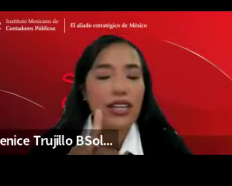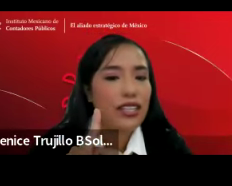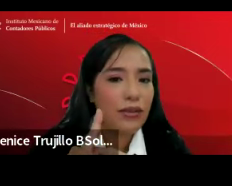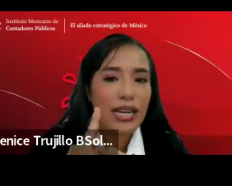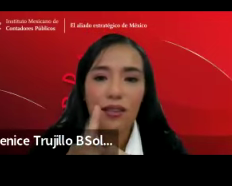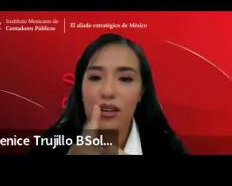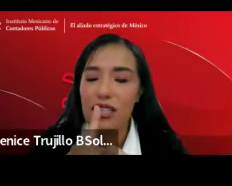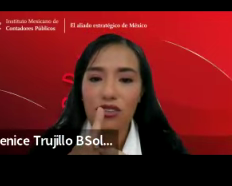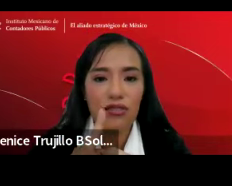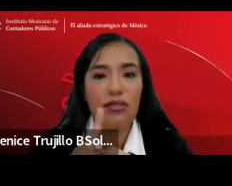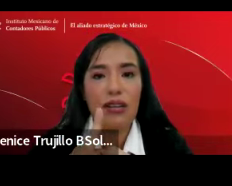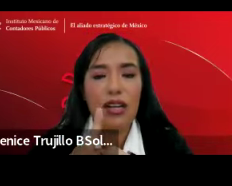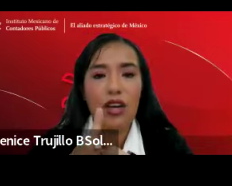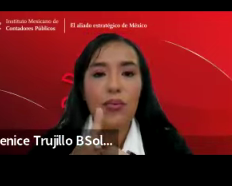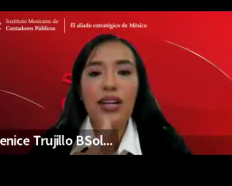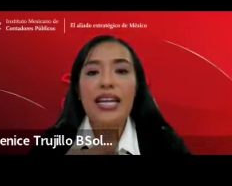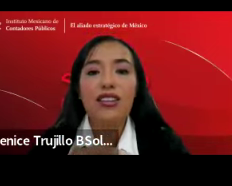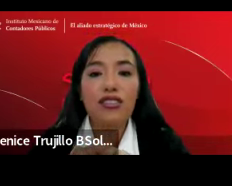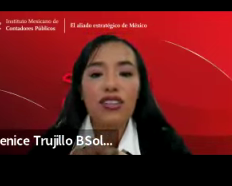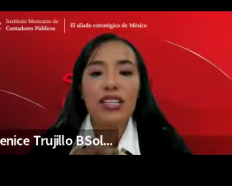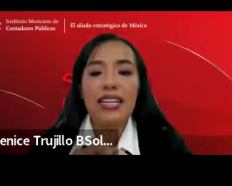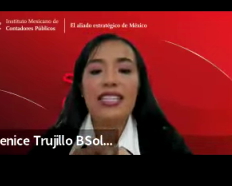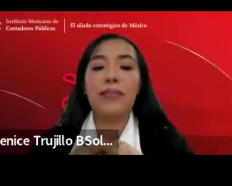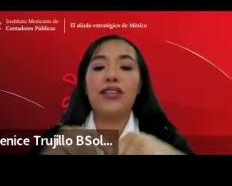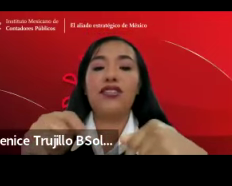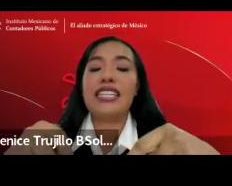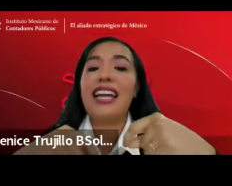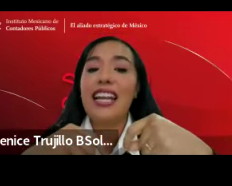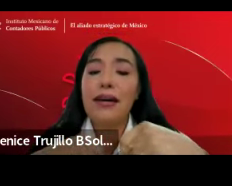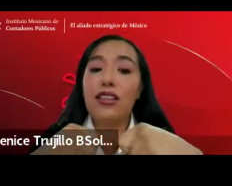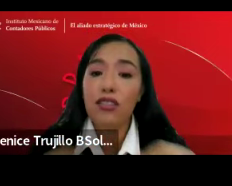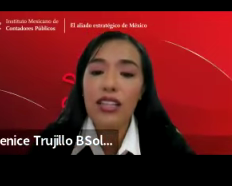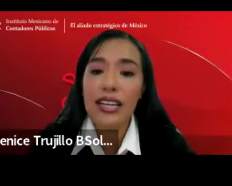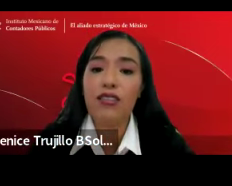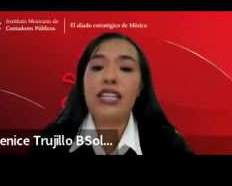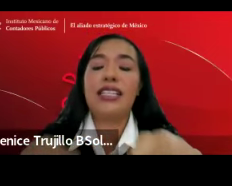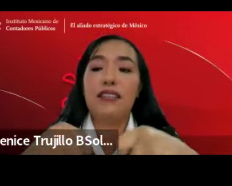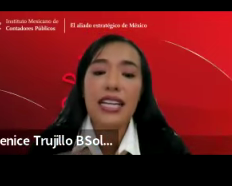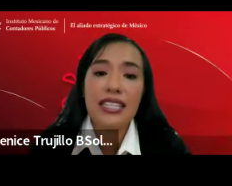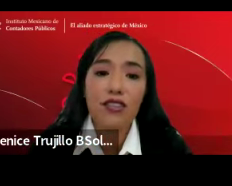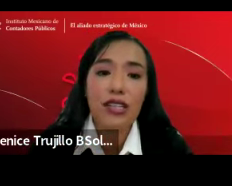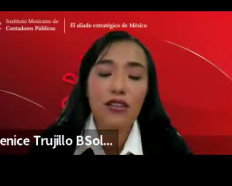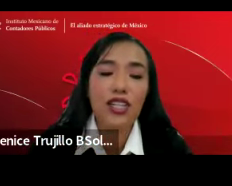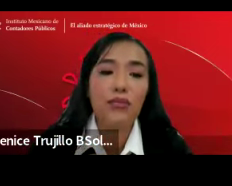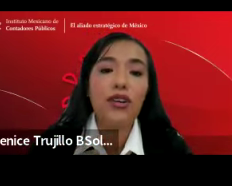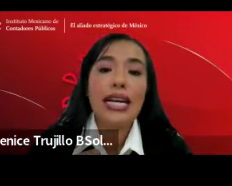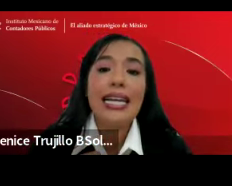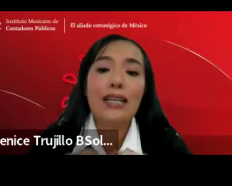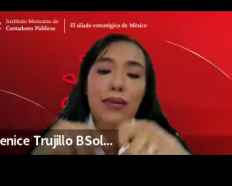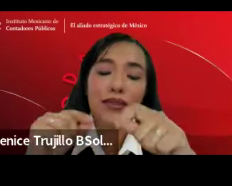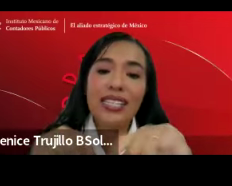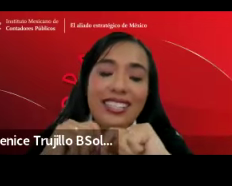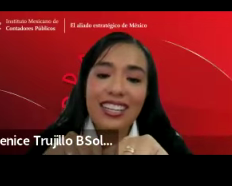no puedo recibir la donación, porque entonces esa persona está lavando dinero y está financiando el